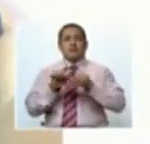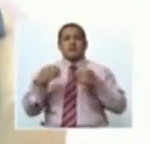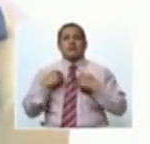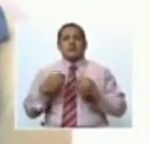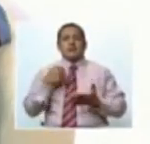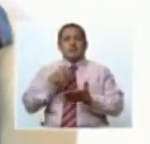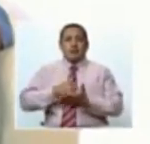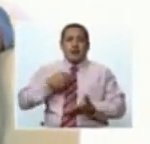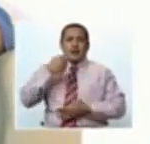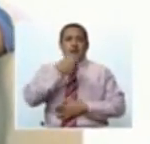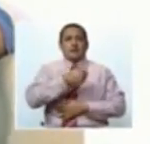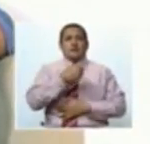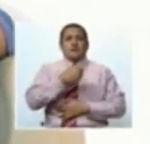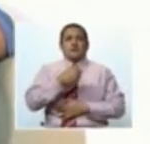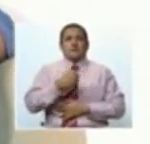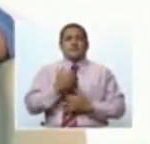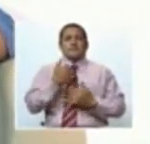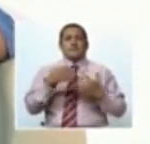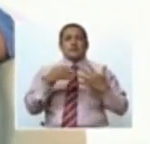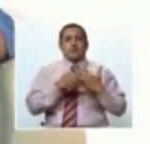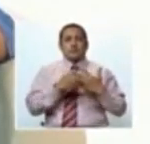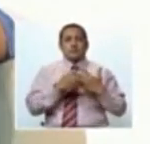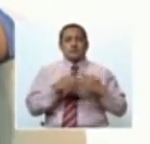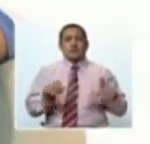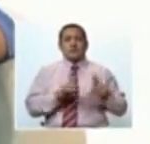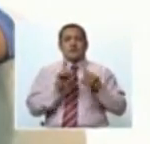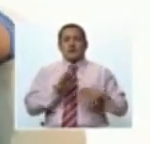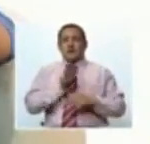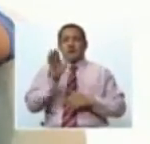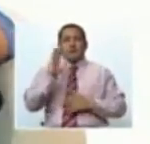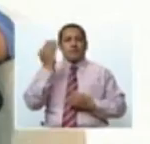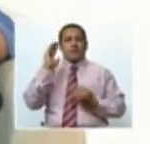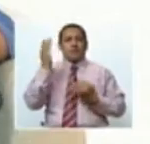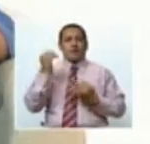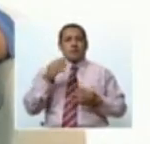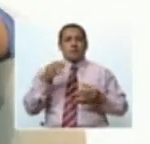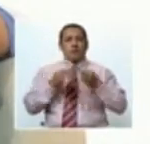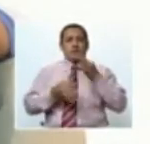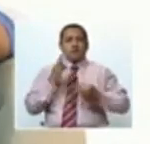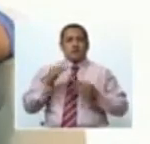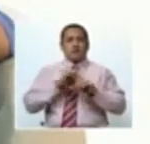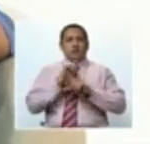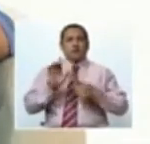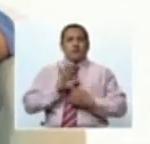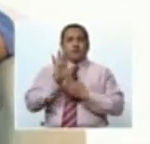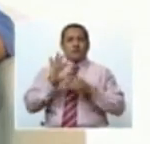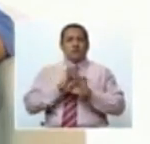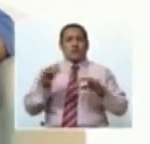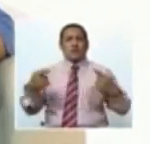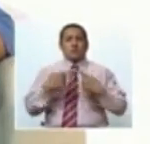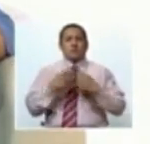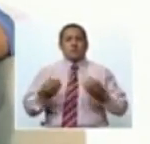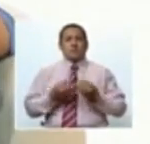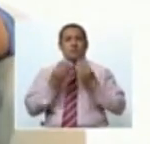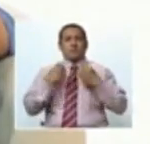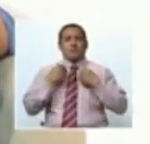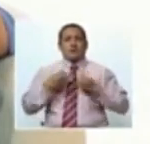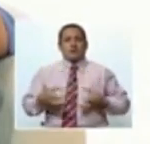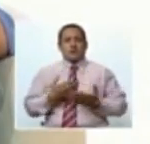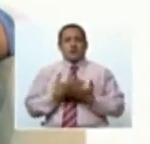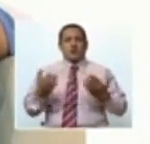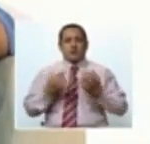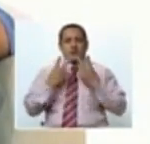igual quien tiene que reparar a su cónyuge que no concurrió al proceso de divorcio, que no presentó contradicción, por el